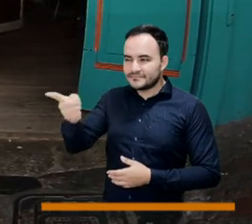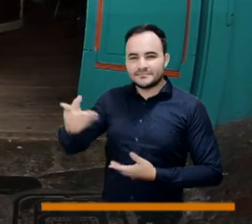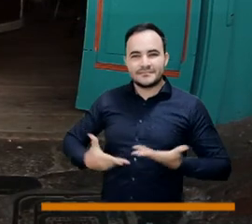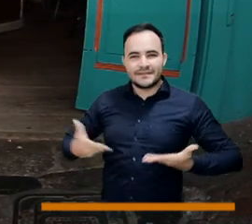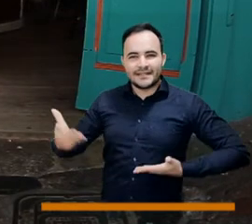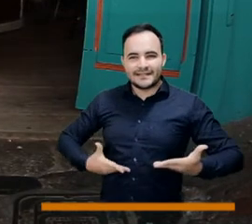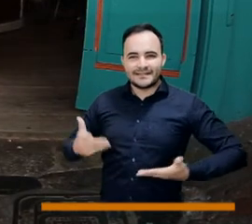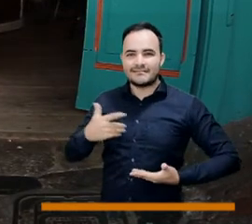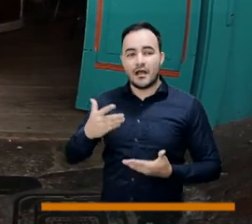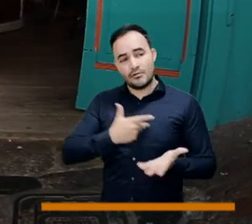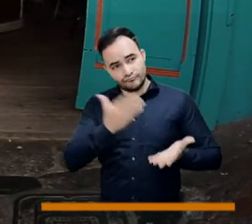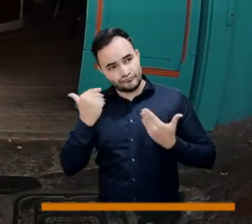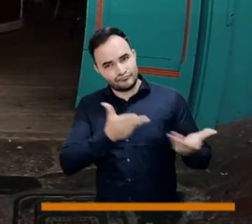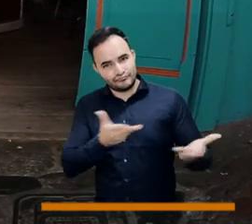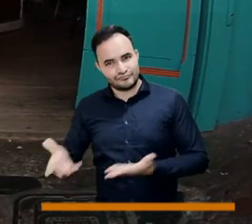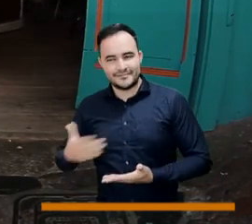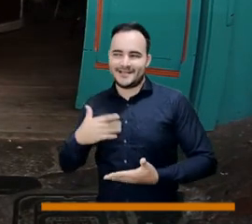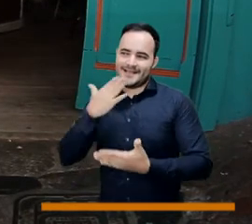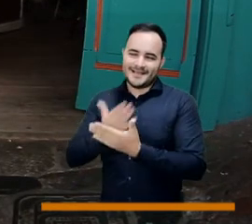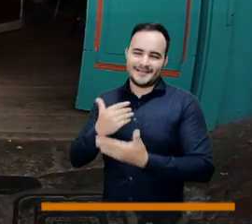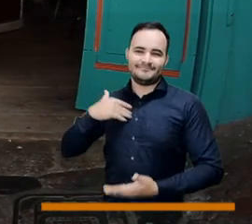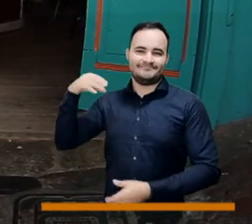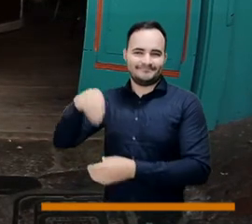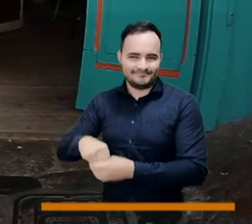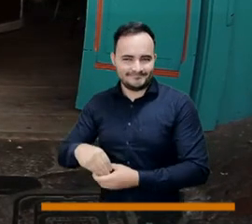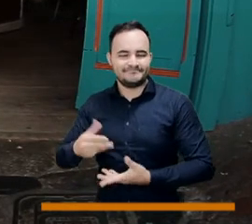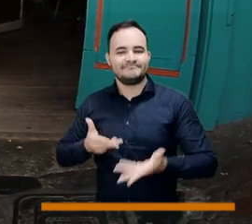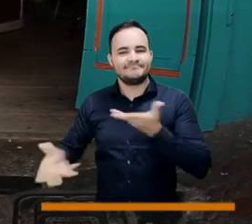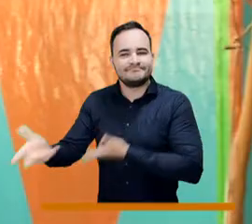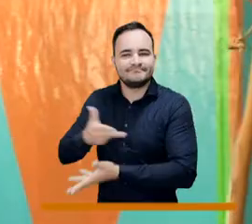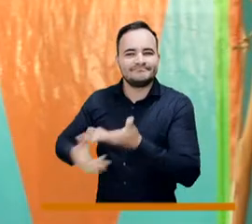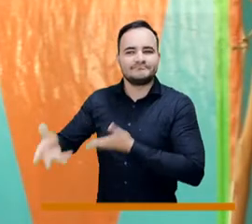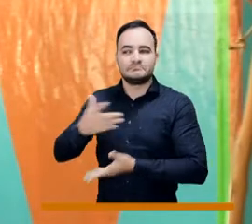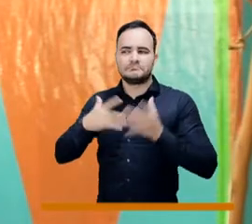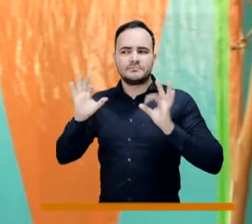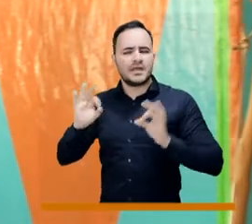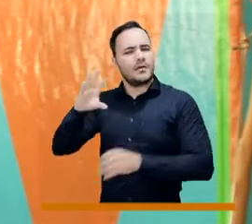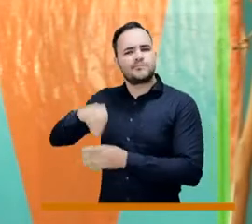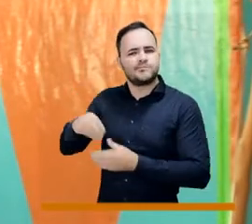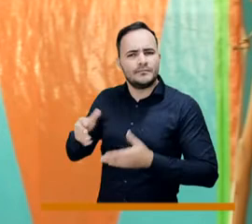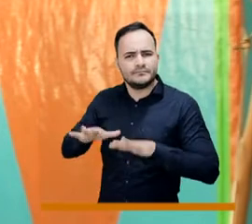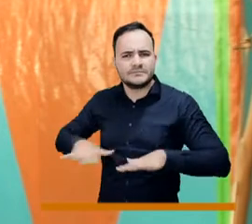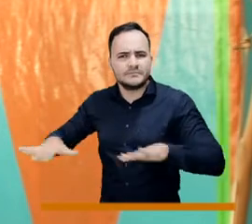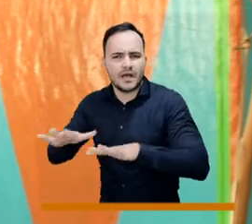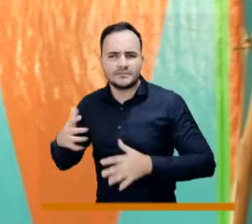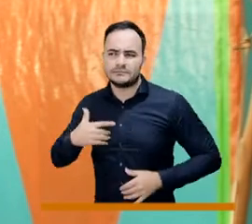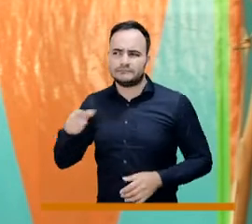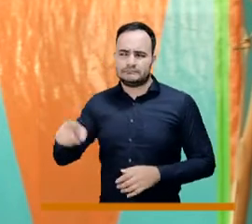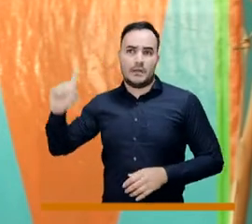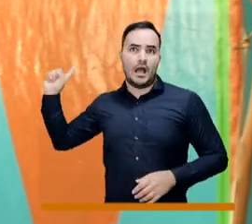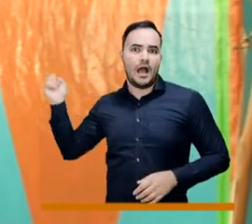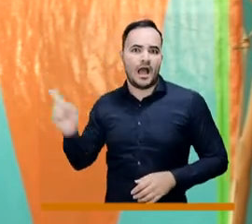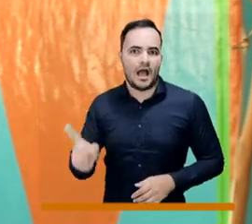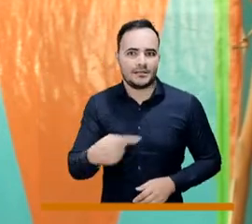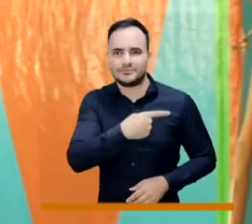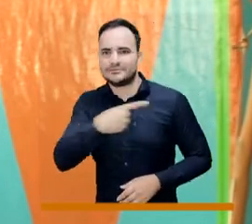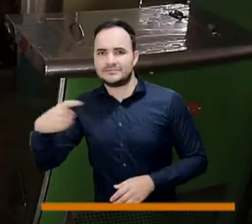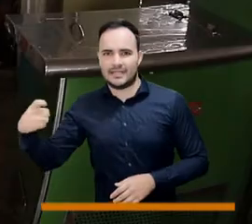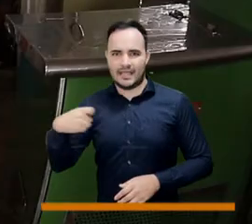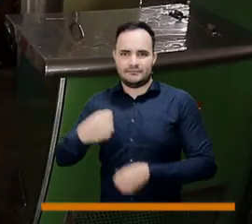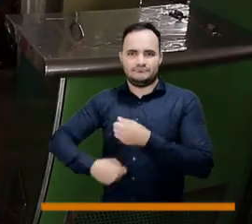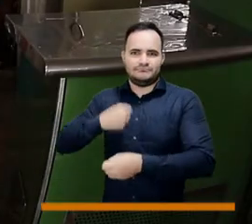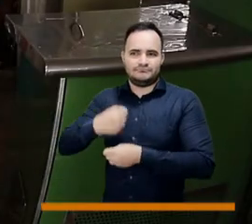que nos acoge, conocida también como la Tienda de Pinilla, un lugar que tiene más de 100 años de